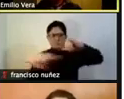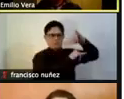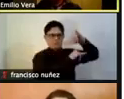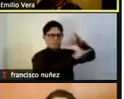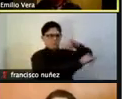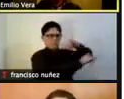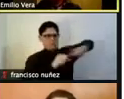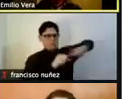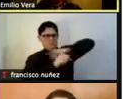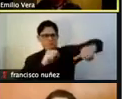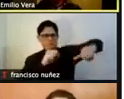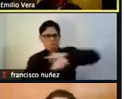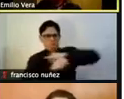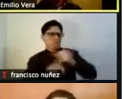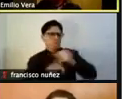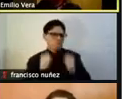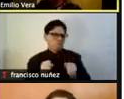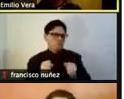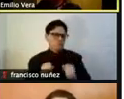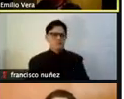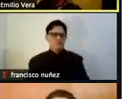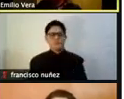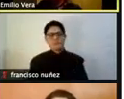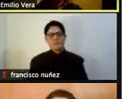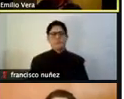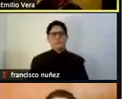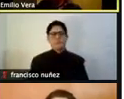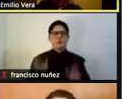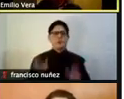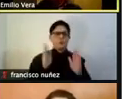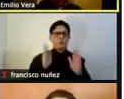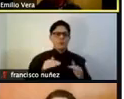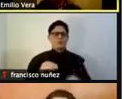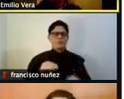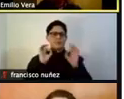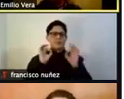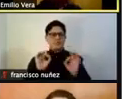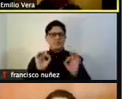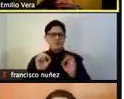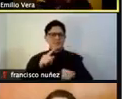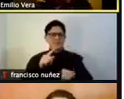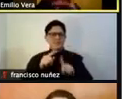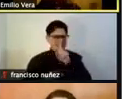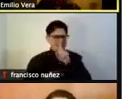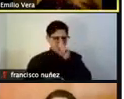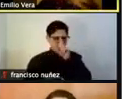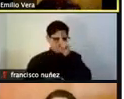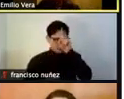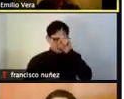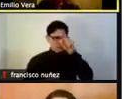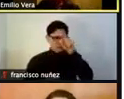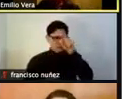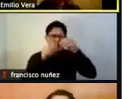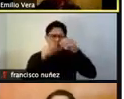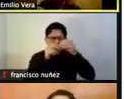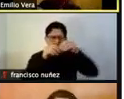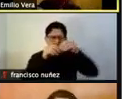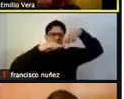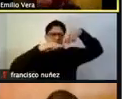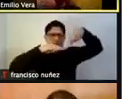Claro, pero tradicionalmente, con teodolitos y qué sé yo, haciendo líneas de nivelación,